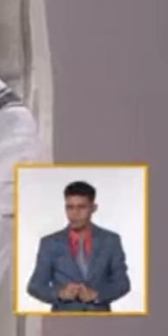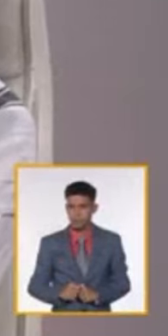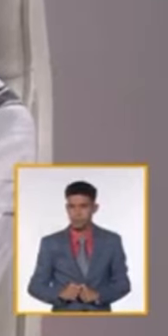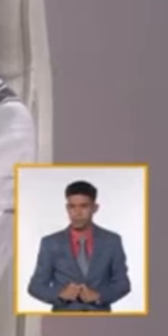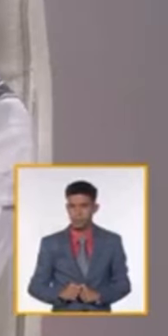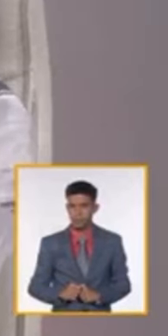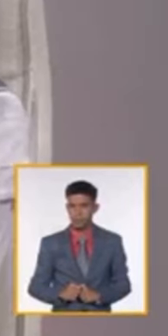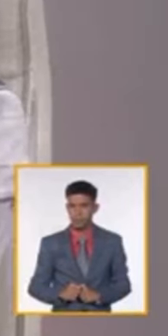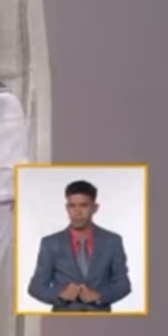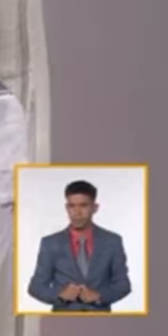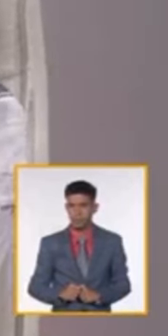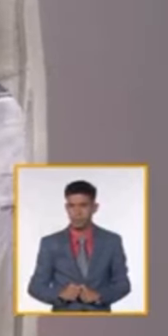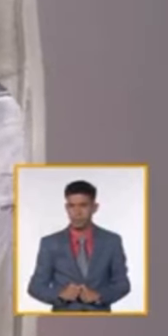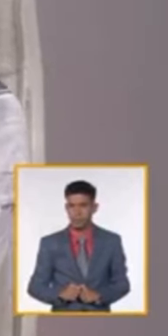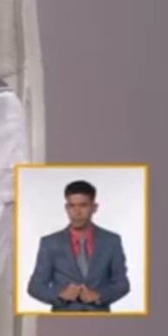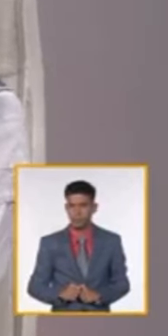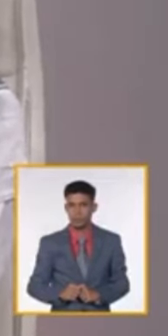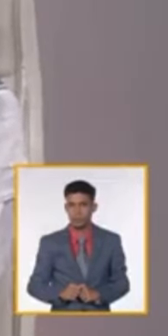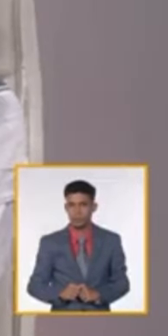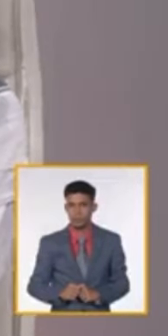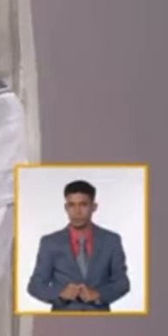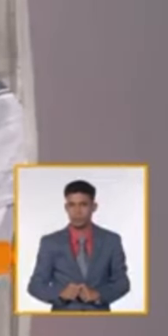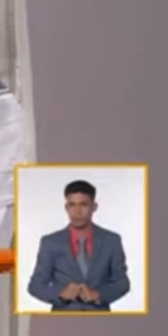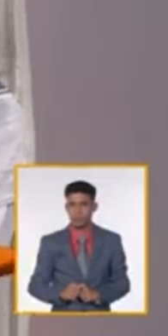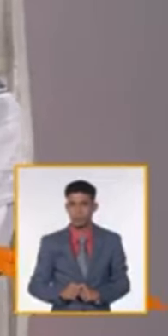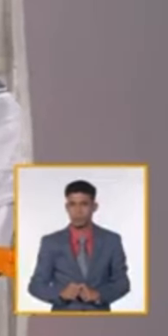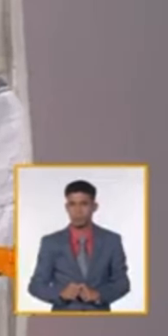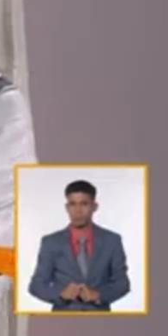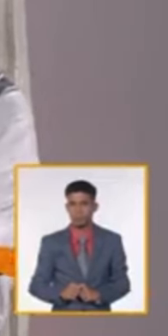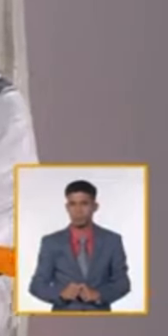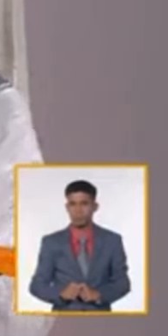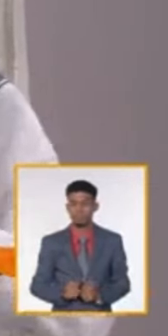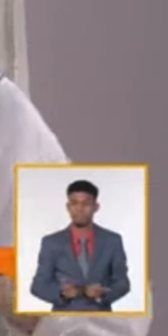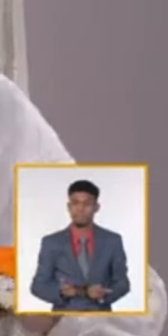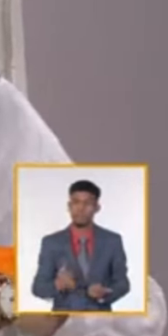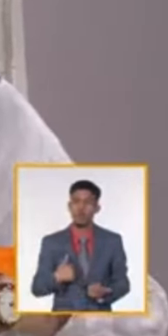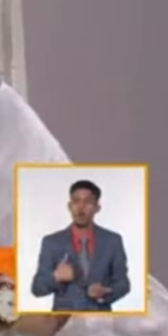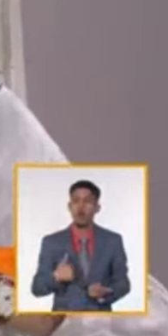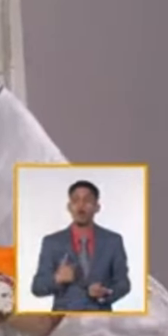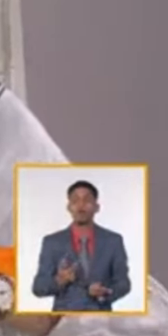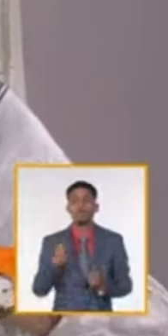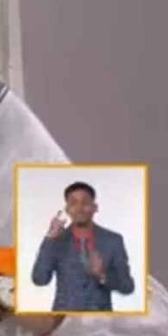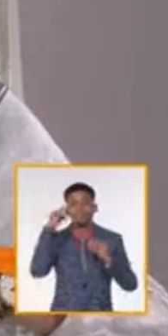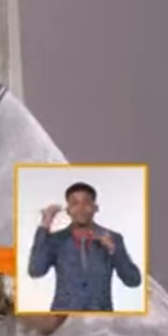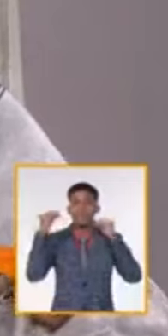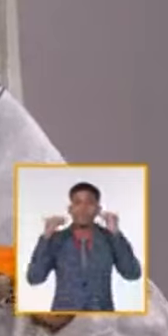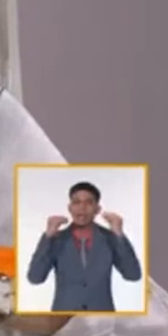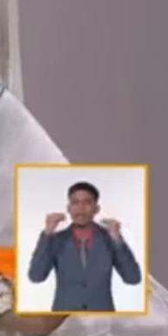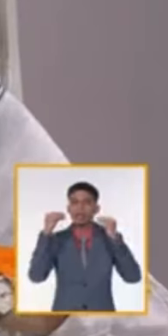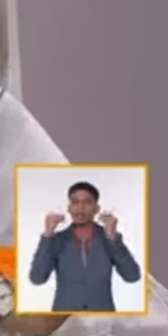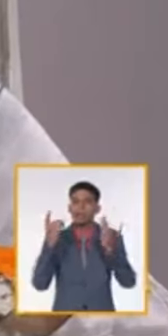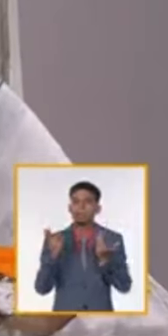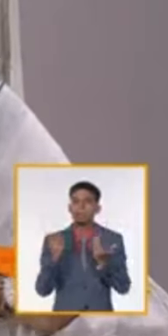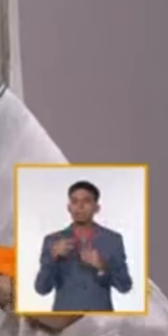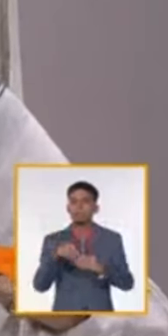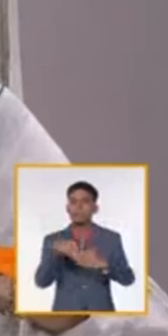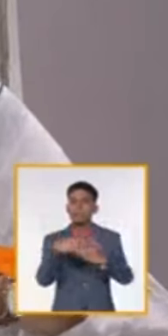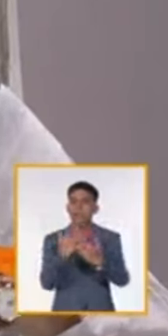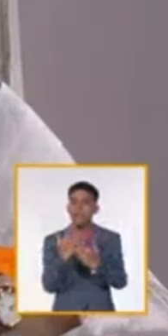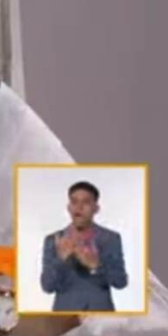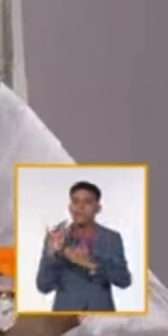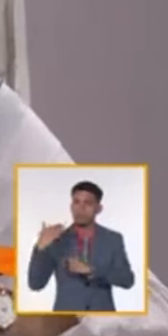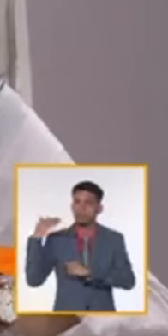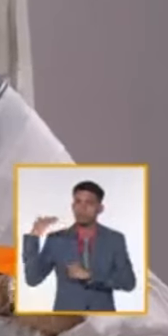Ariel. Yeah, I would say that, bueno, yo diría que lo que hemos estado viendo últimamente es